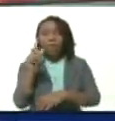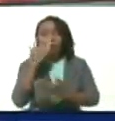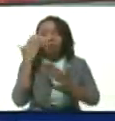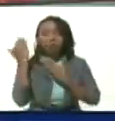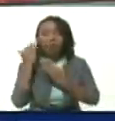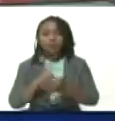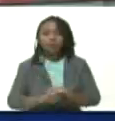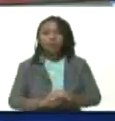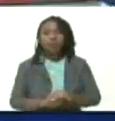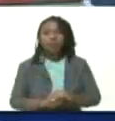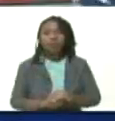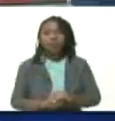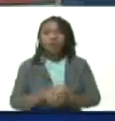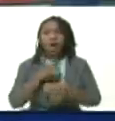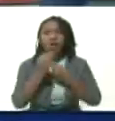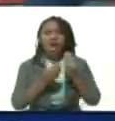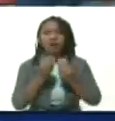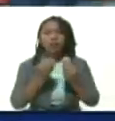¿Cómo?